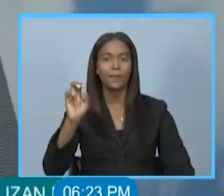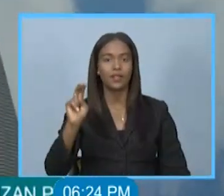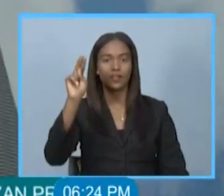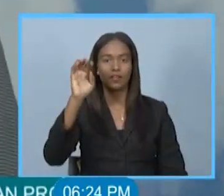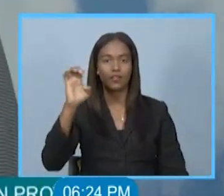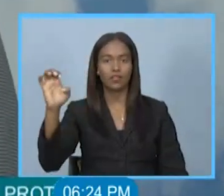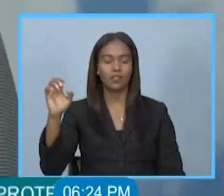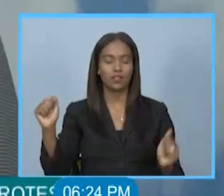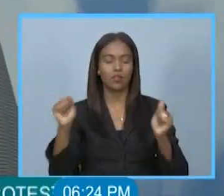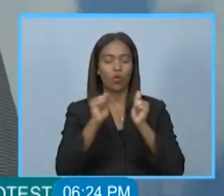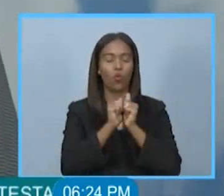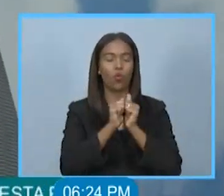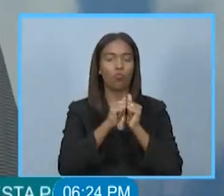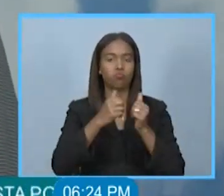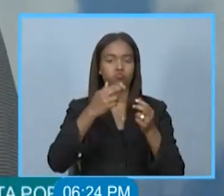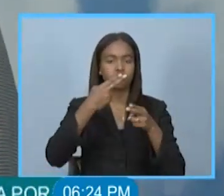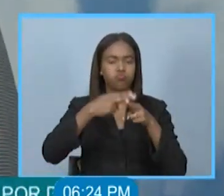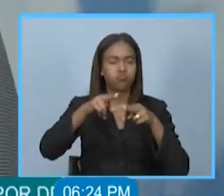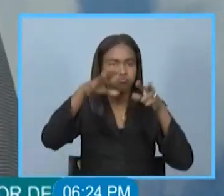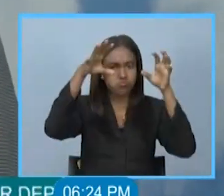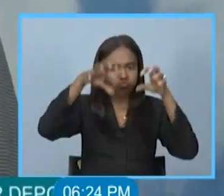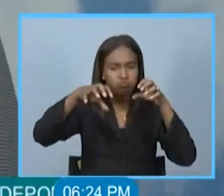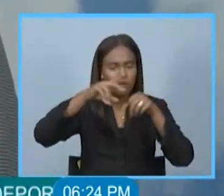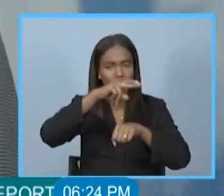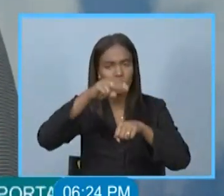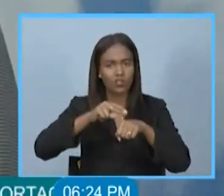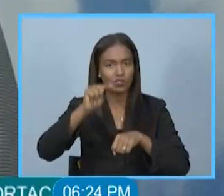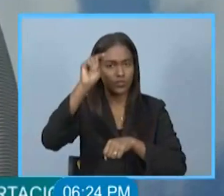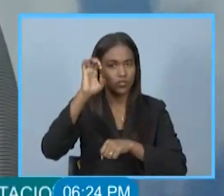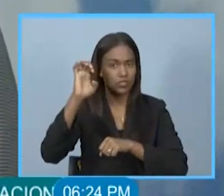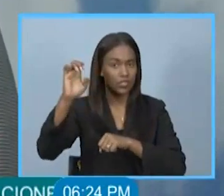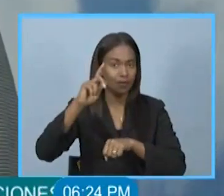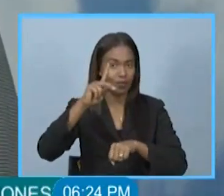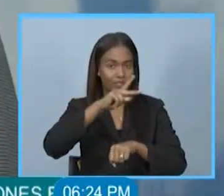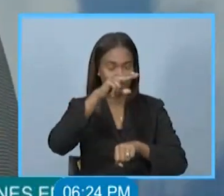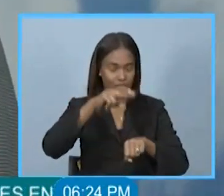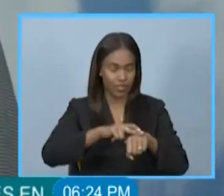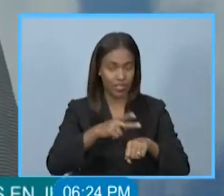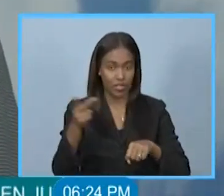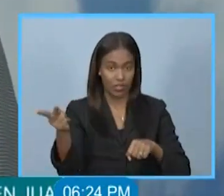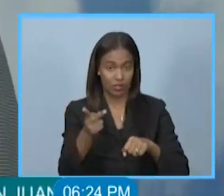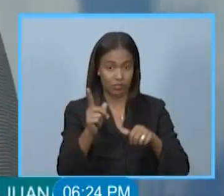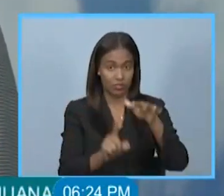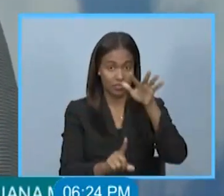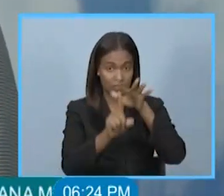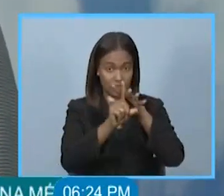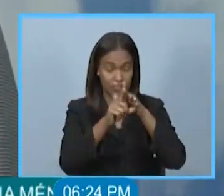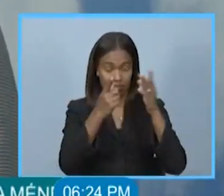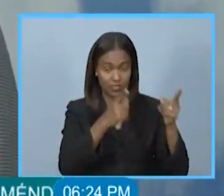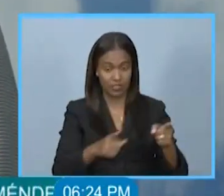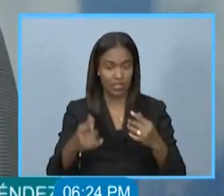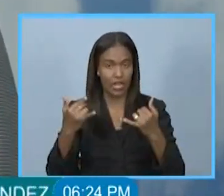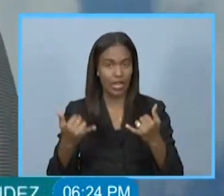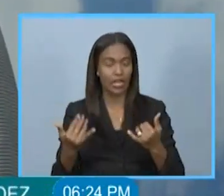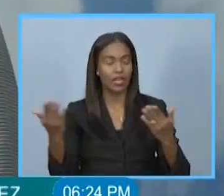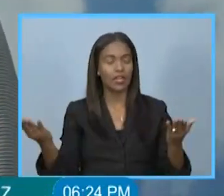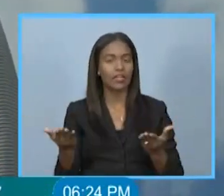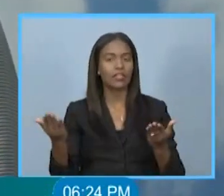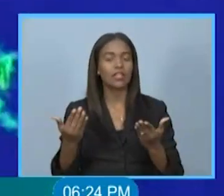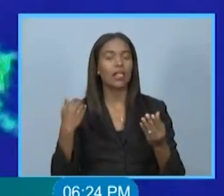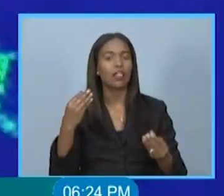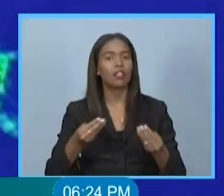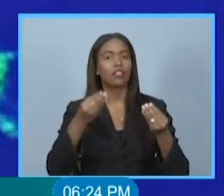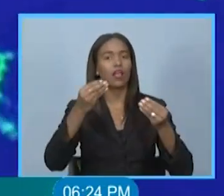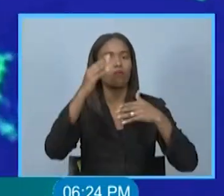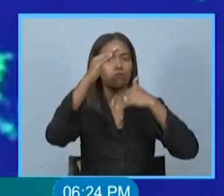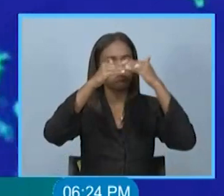en combinación con una vaguada al noreste de Puerto Rico ambos fenómenos meteorológicos han estado decidiendo generando